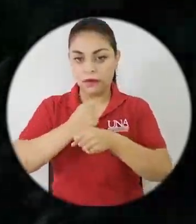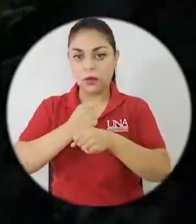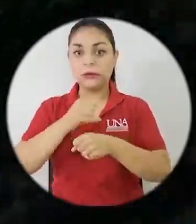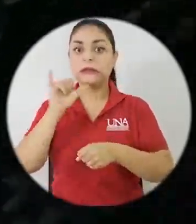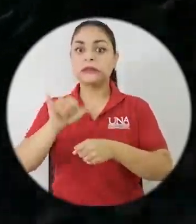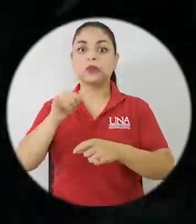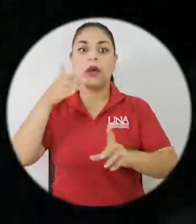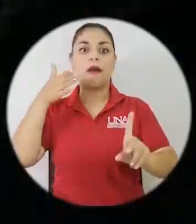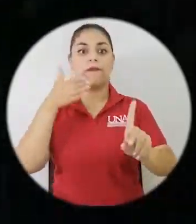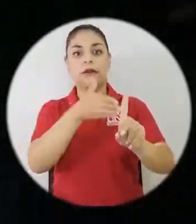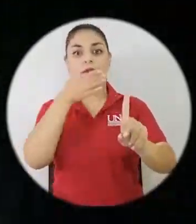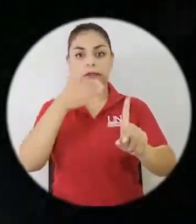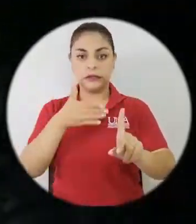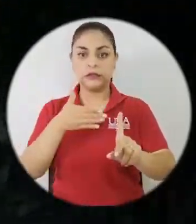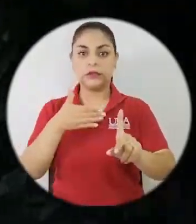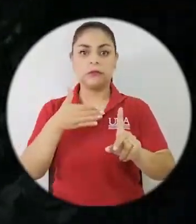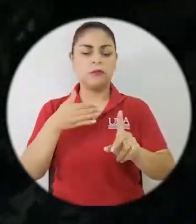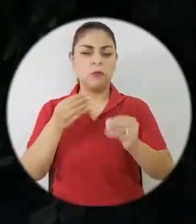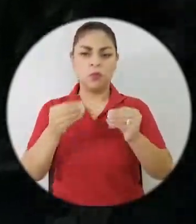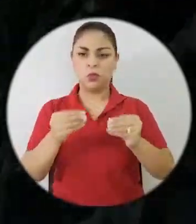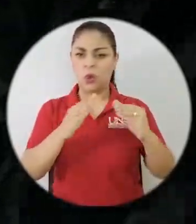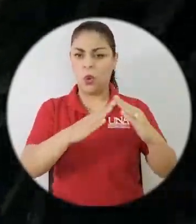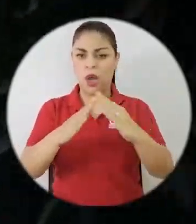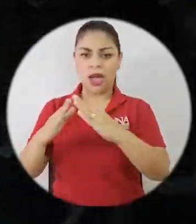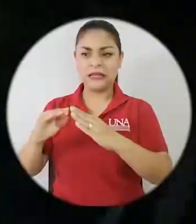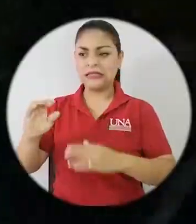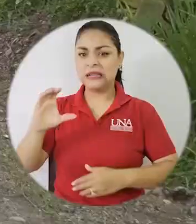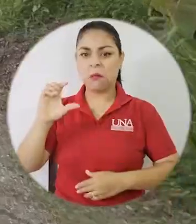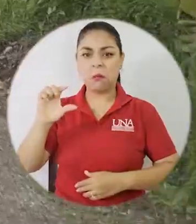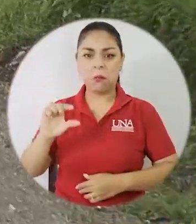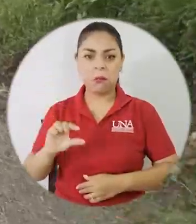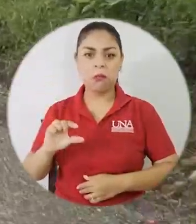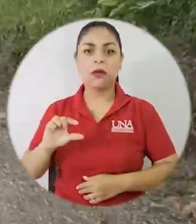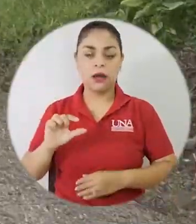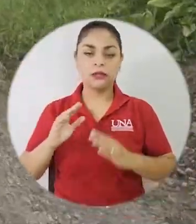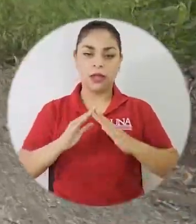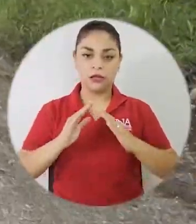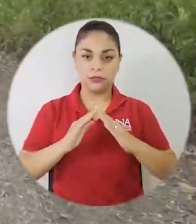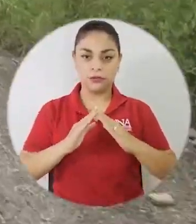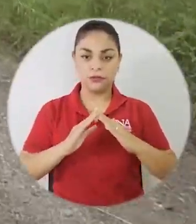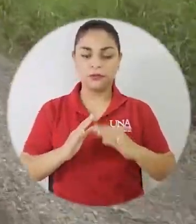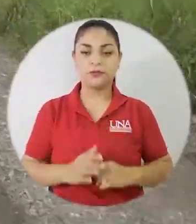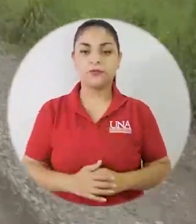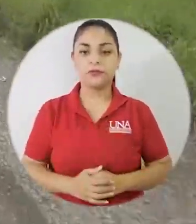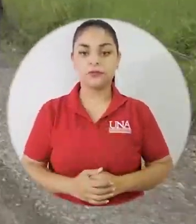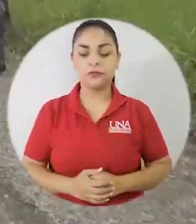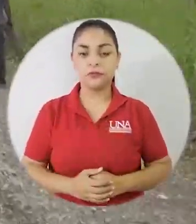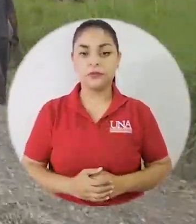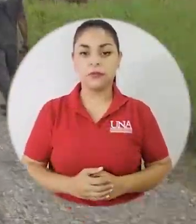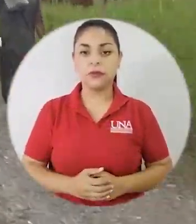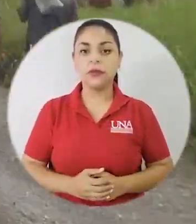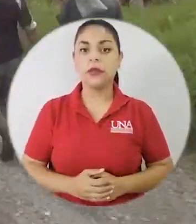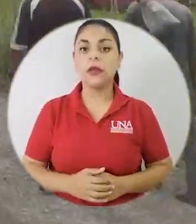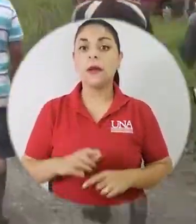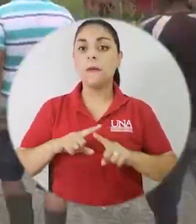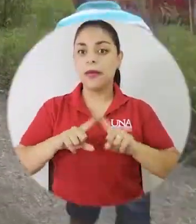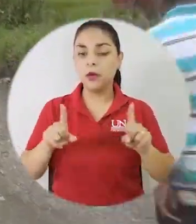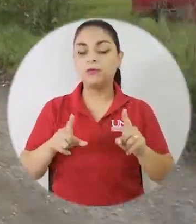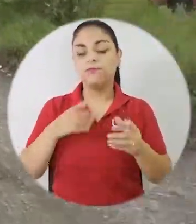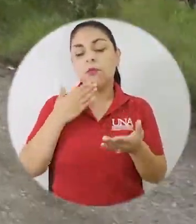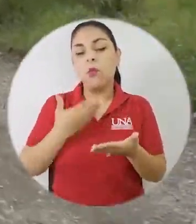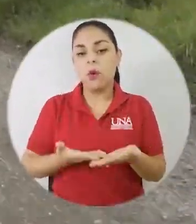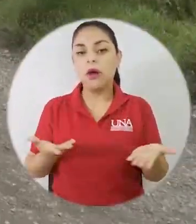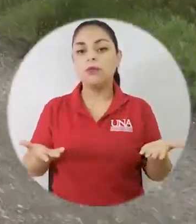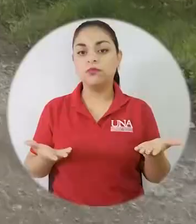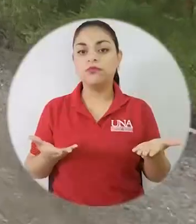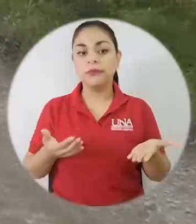afecta fuertemente a los hogares y a los ingresos de esos hogares. Pero bueno, esa coyuntura